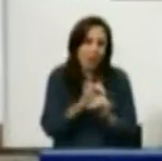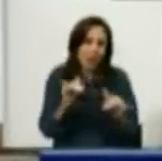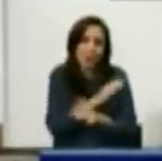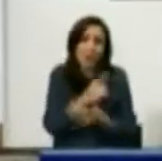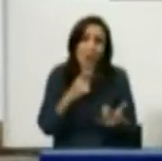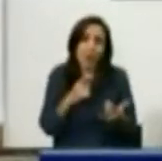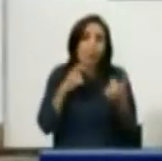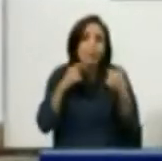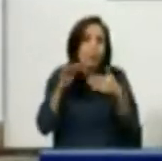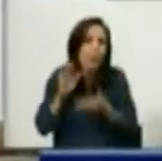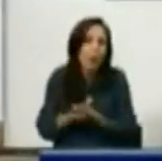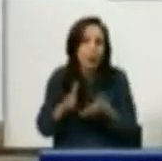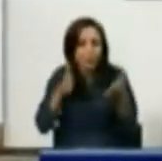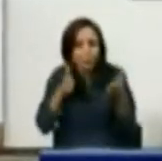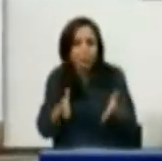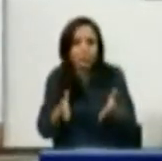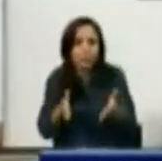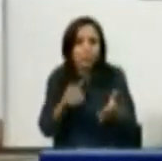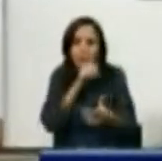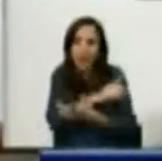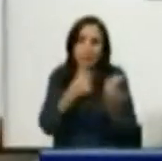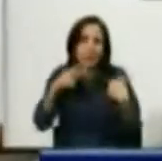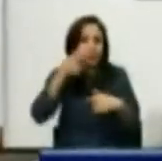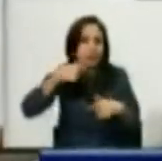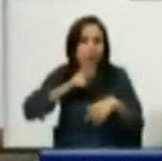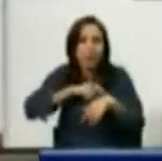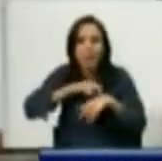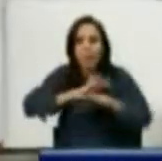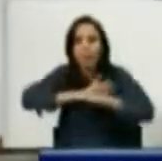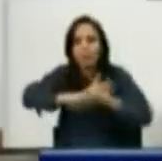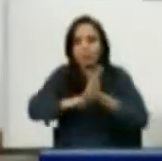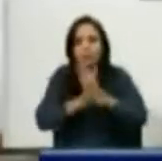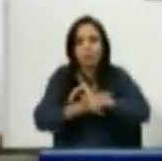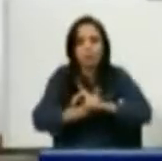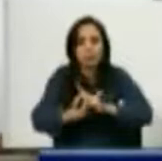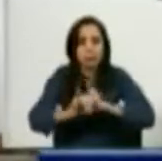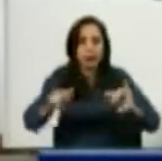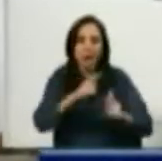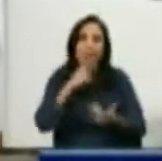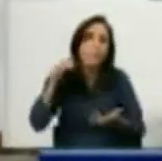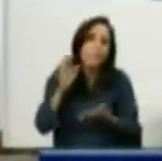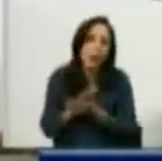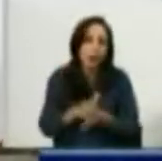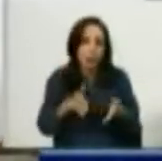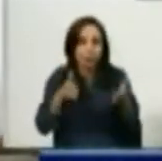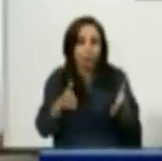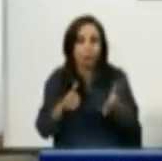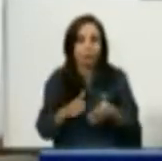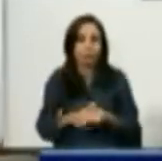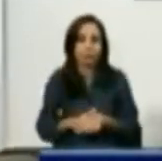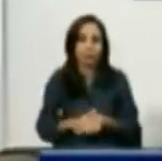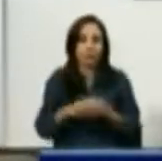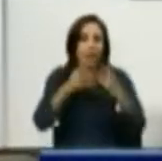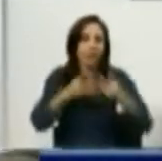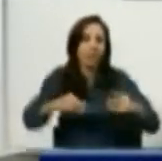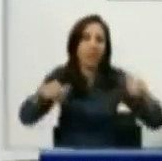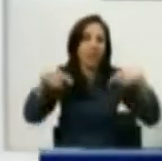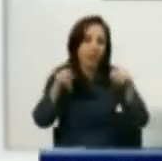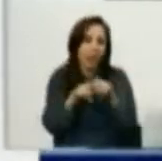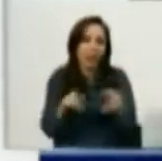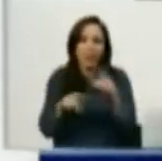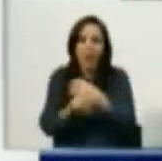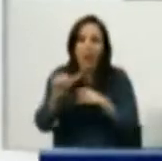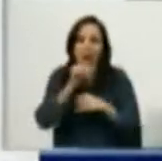de arauca porreño hasta que te seque el tiempo y te vuelvas Terrón y te vuelvas tierra y te vuelvas